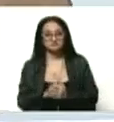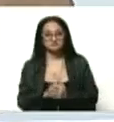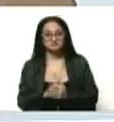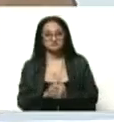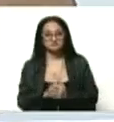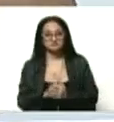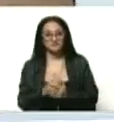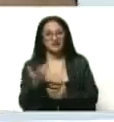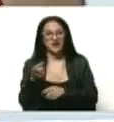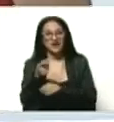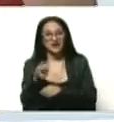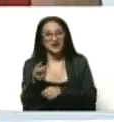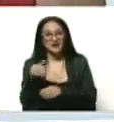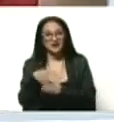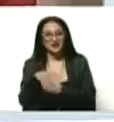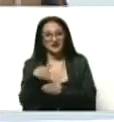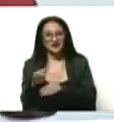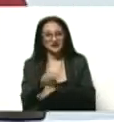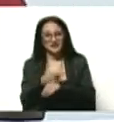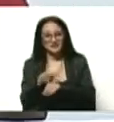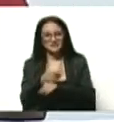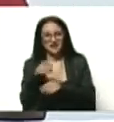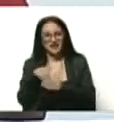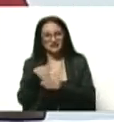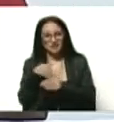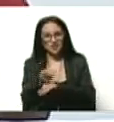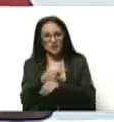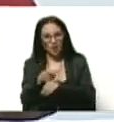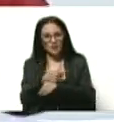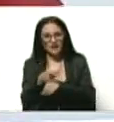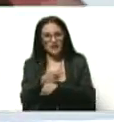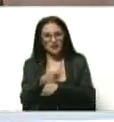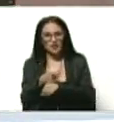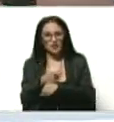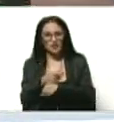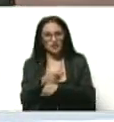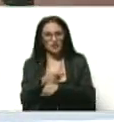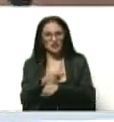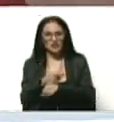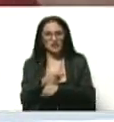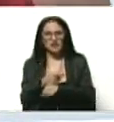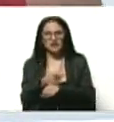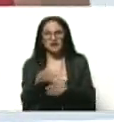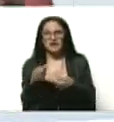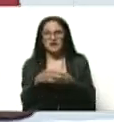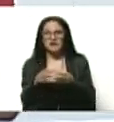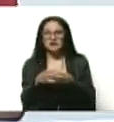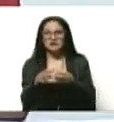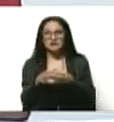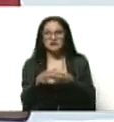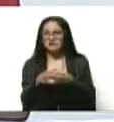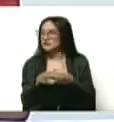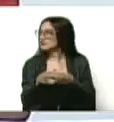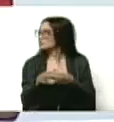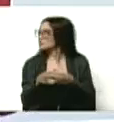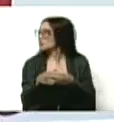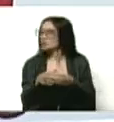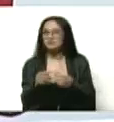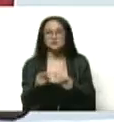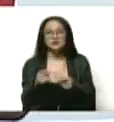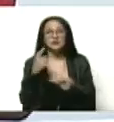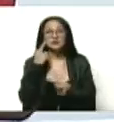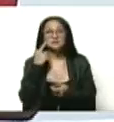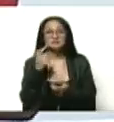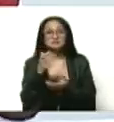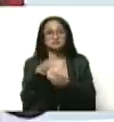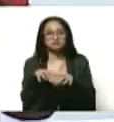primarias para gobernador, el que ganaba la postulación, después le pasaba, los equipos le pasaban por encima al otro. Y se